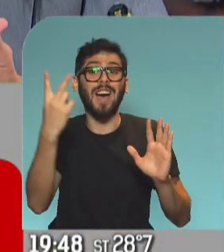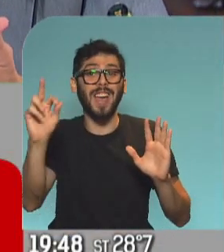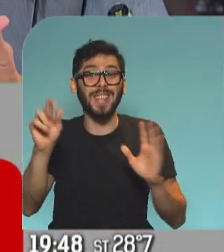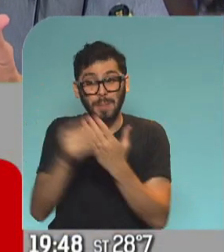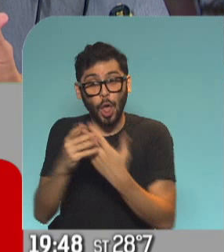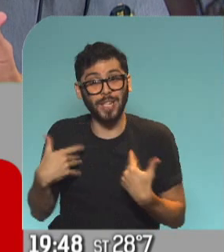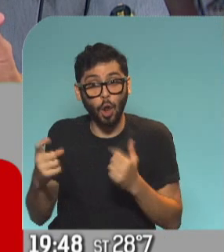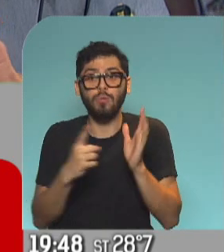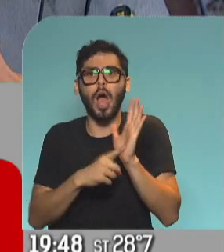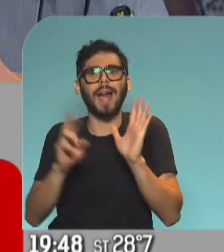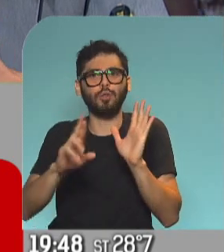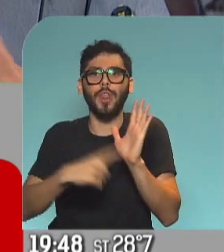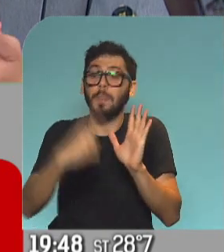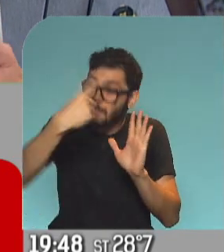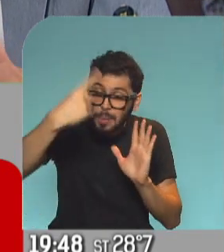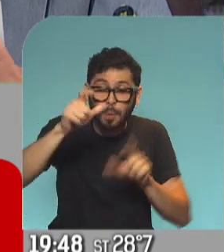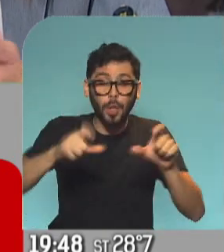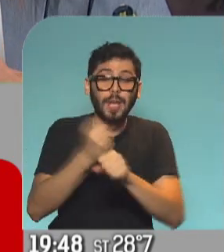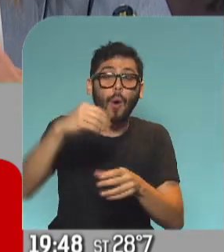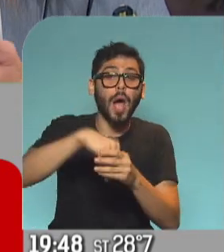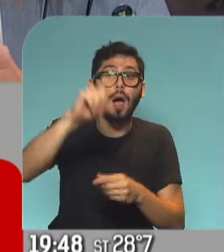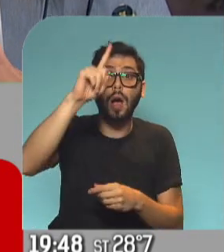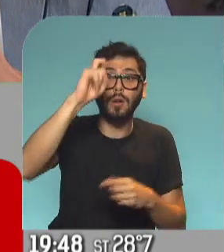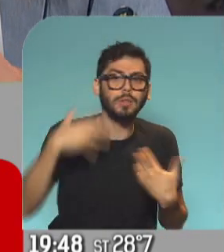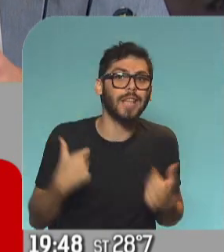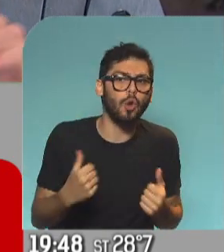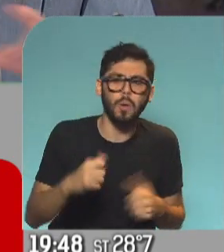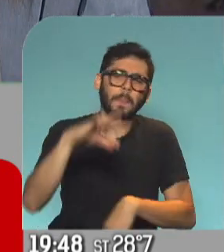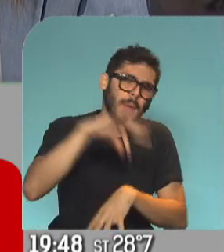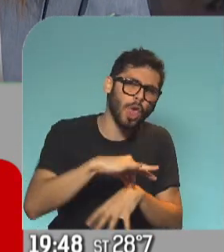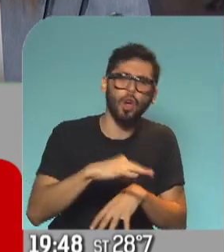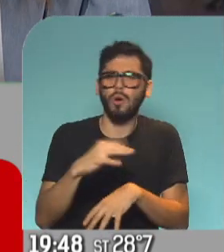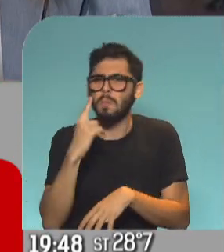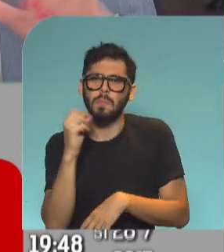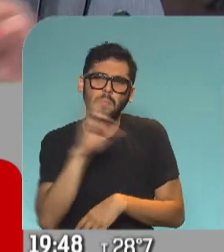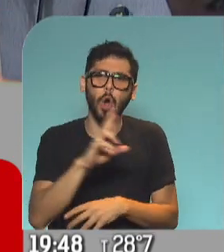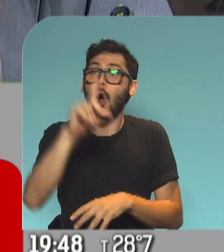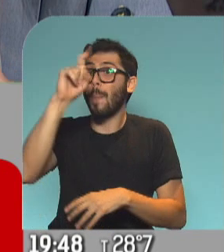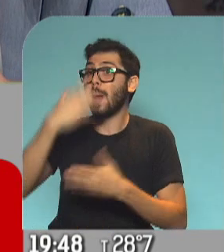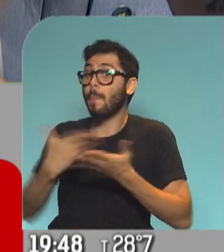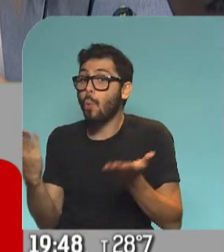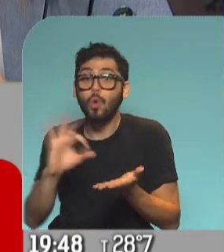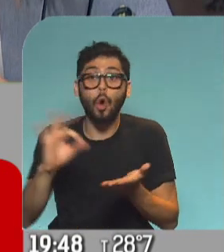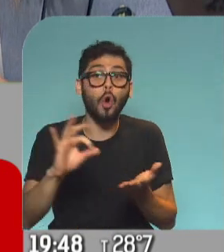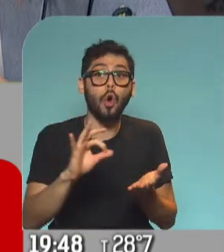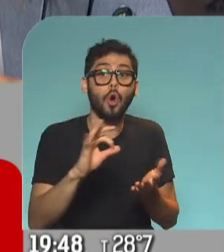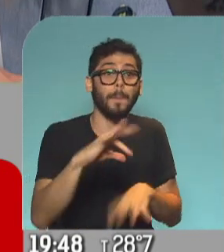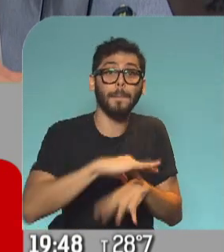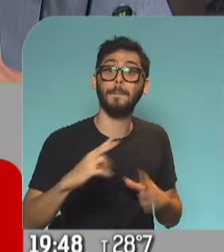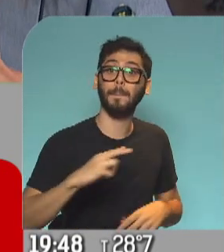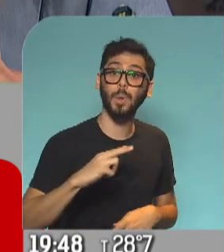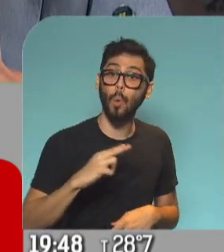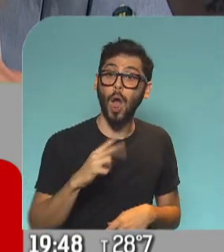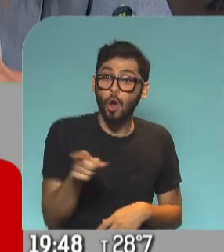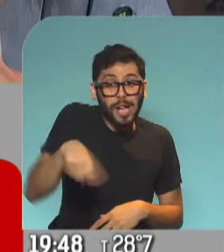primero tienen que ser vacunados los efectores de salud, los agentes de salud, médicos, médicas, ya sea de hospitales públicos o del sistema privado.